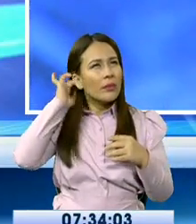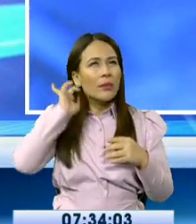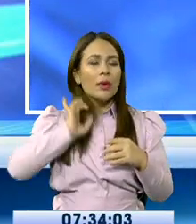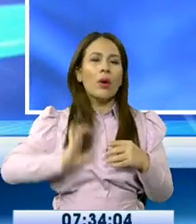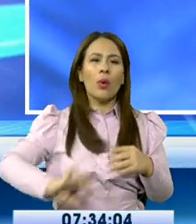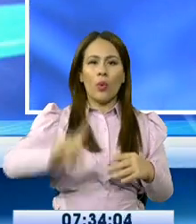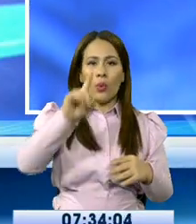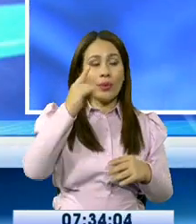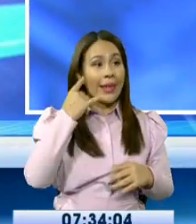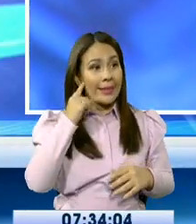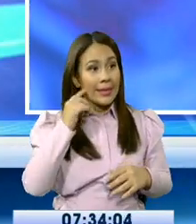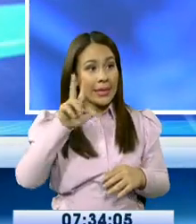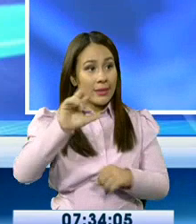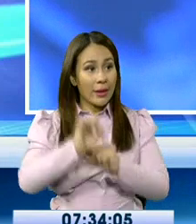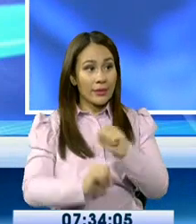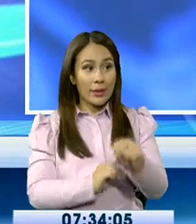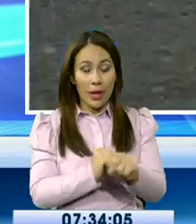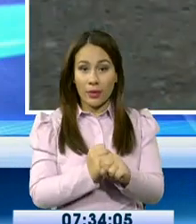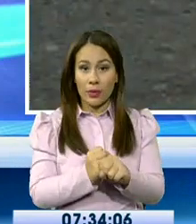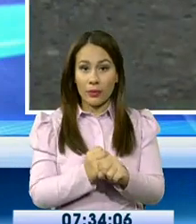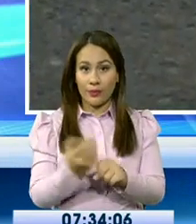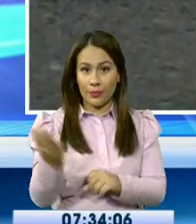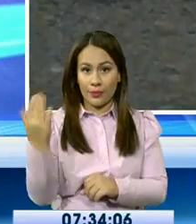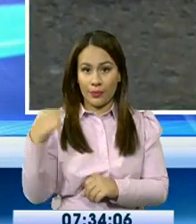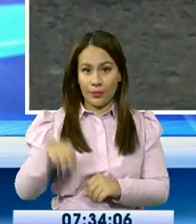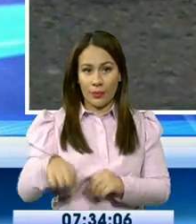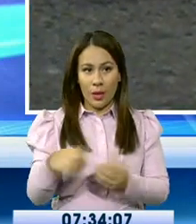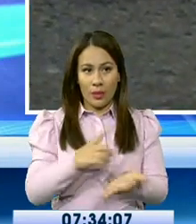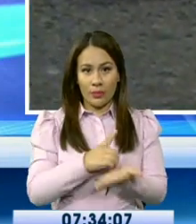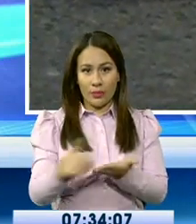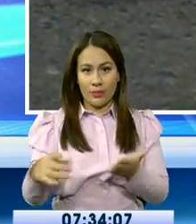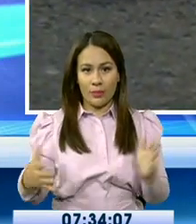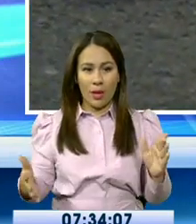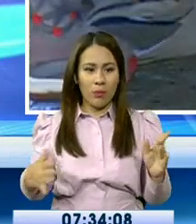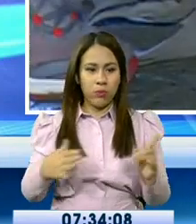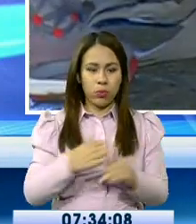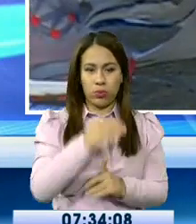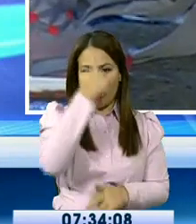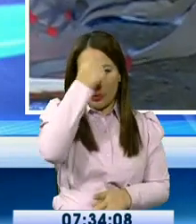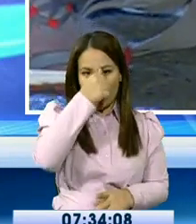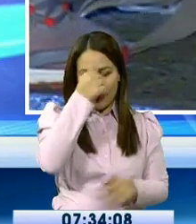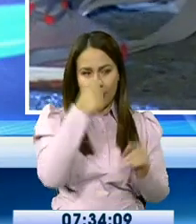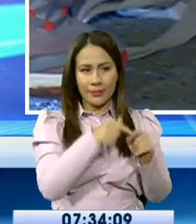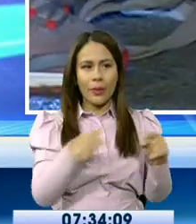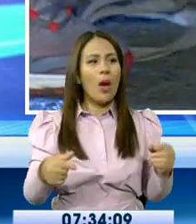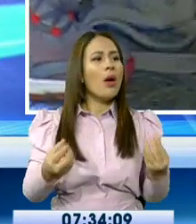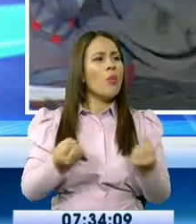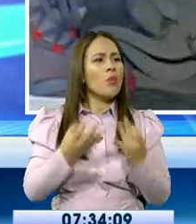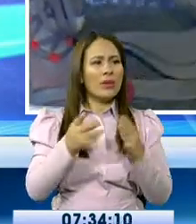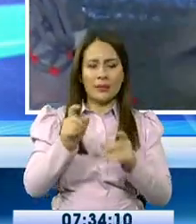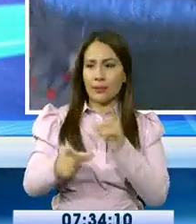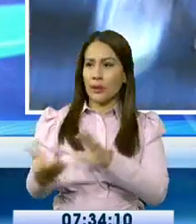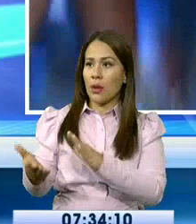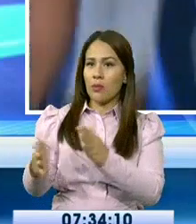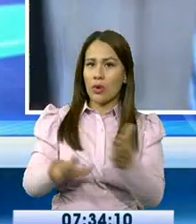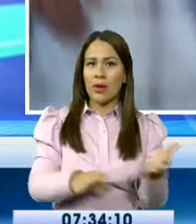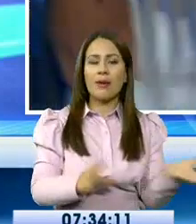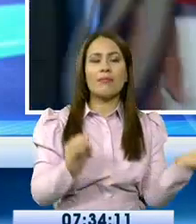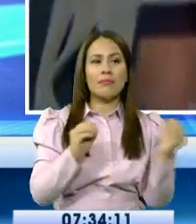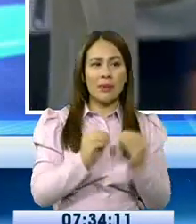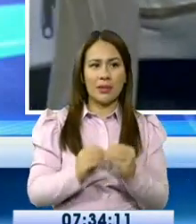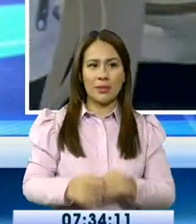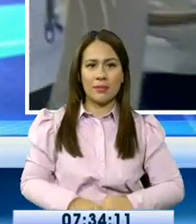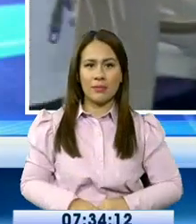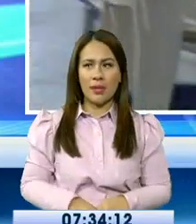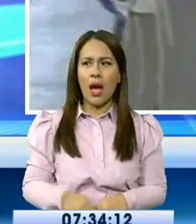las víctimas de lo que ha sido esta semana, desde el domingo a la fecha. ¿Cuántas muertes más se tienen que registrar?